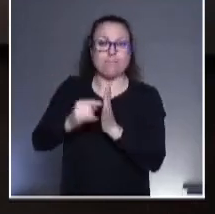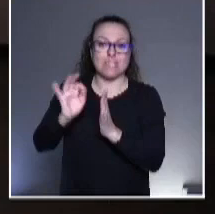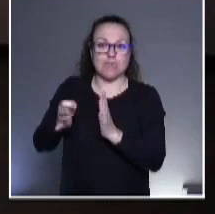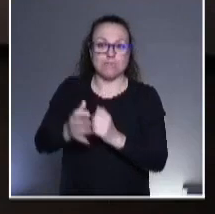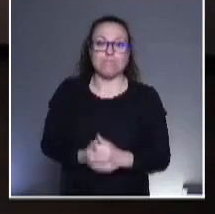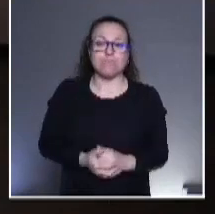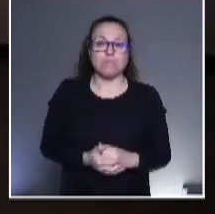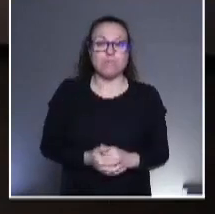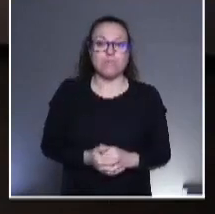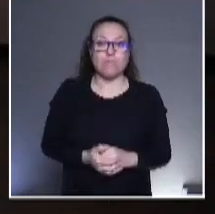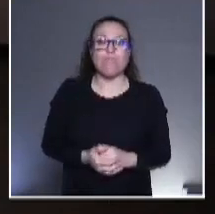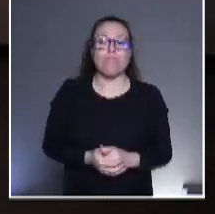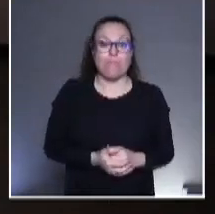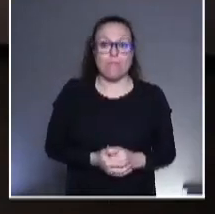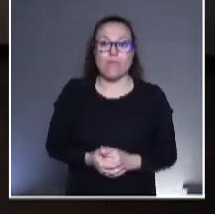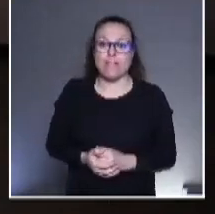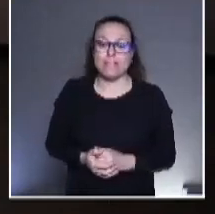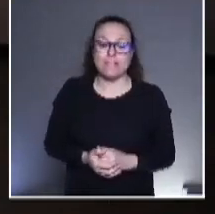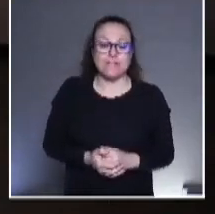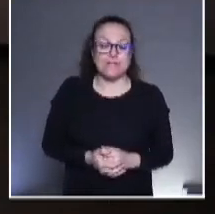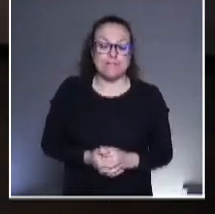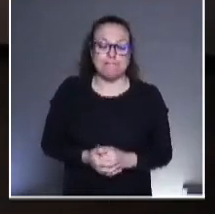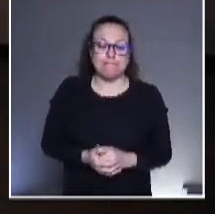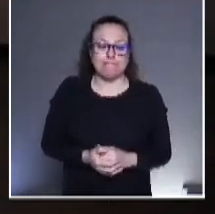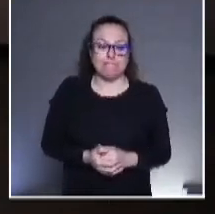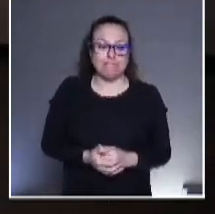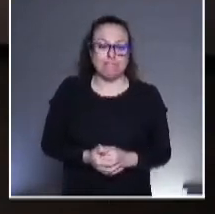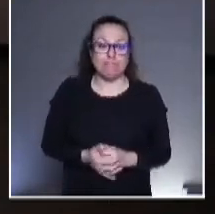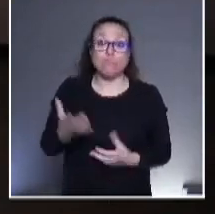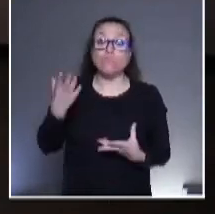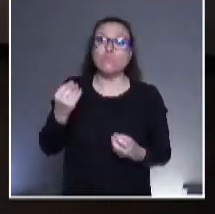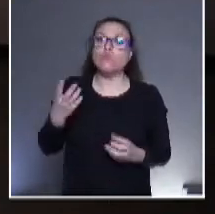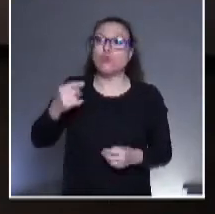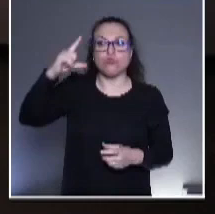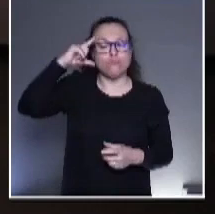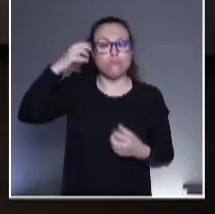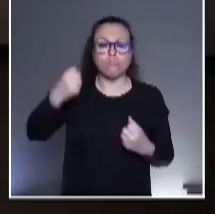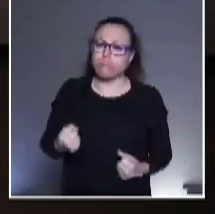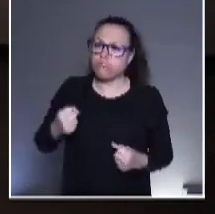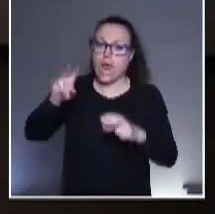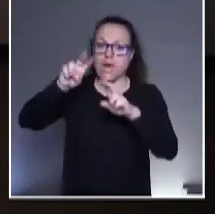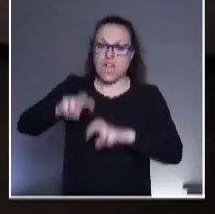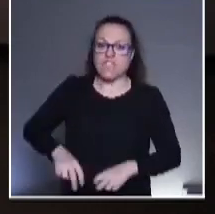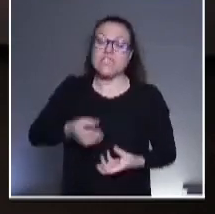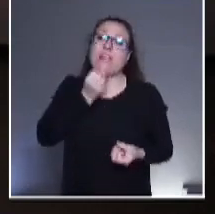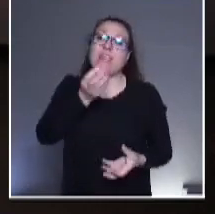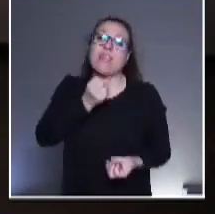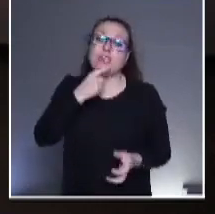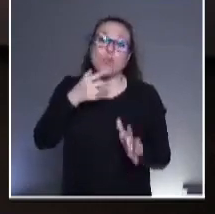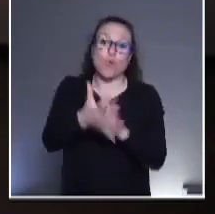Tenemos, por lo tanto, de acuerdo con lo que igualmente subrayan muchos grandes especialistas en análisis del